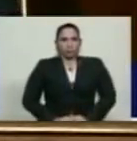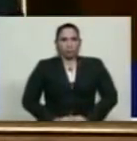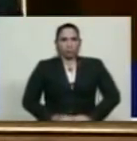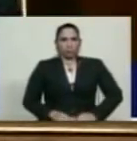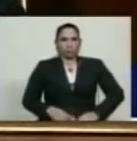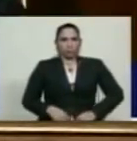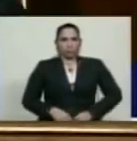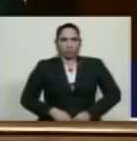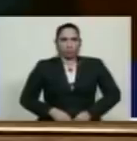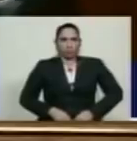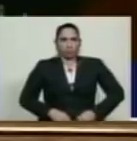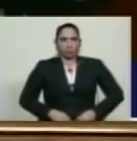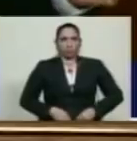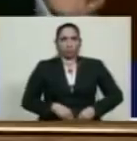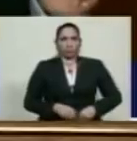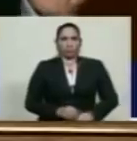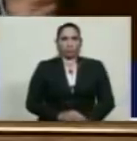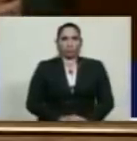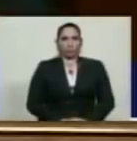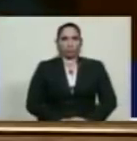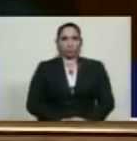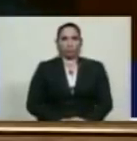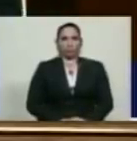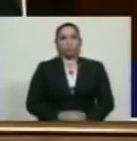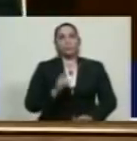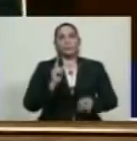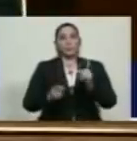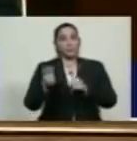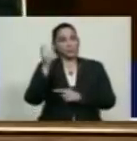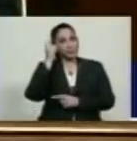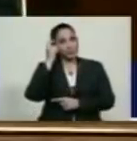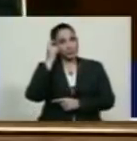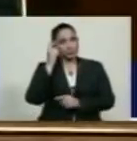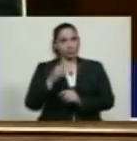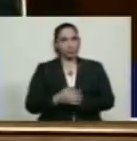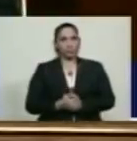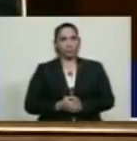Y algún día nos tocará a cada uno de nosotros